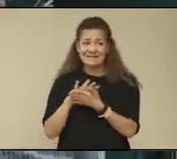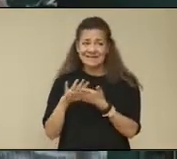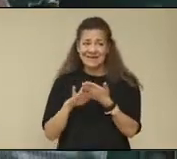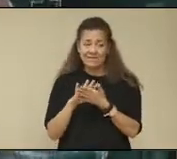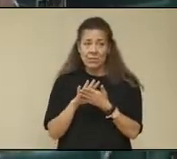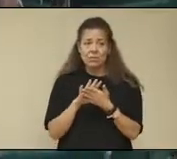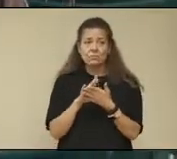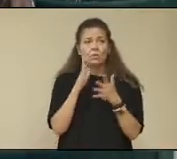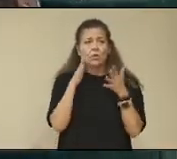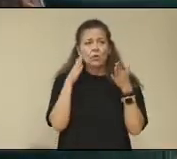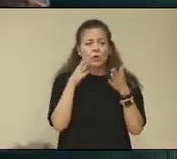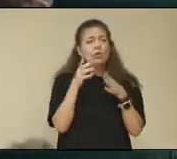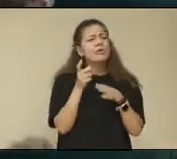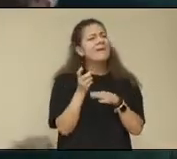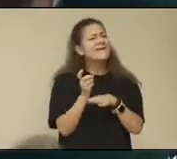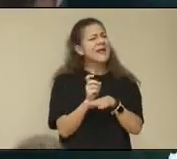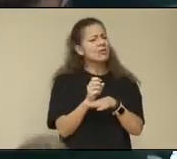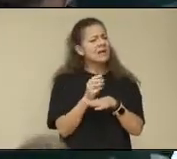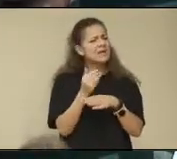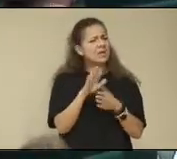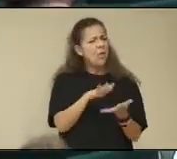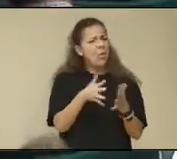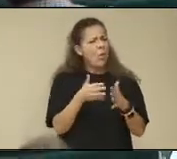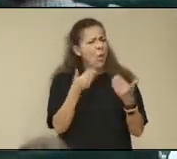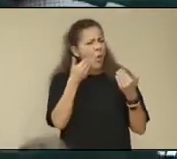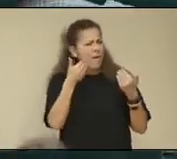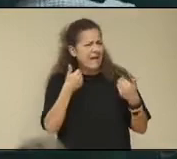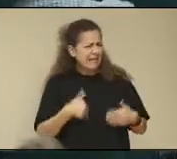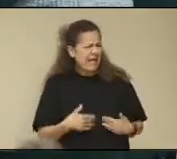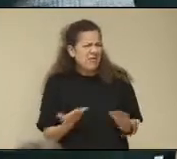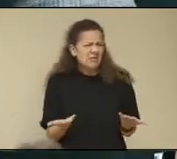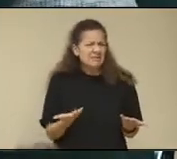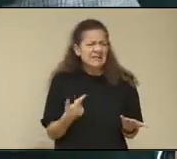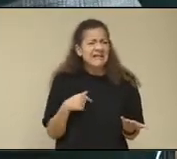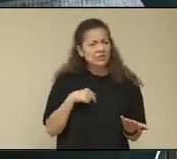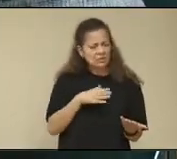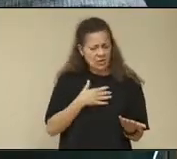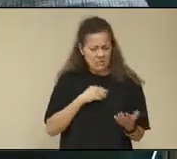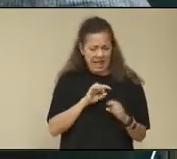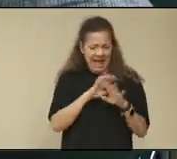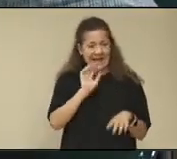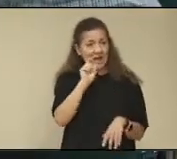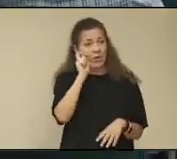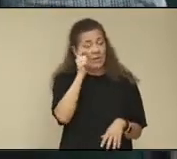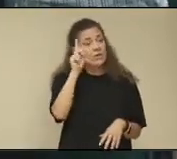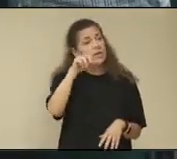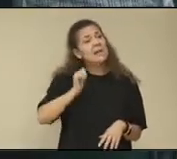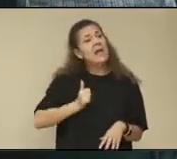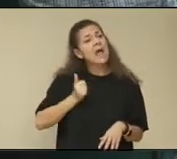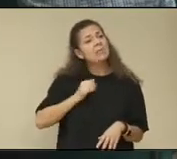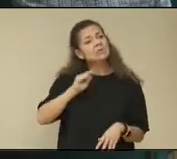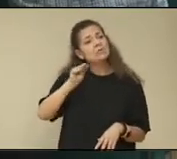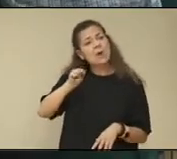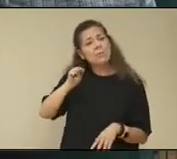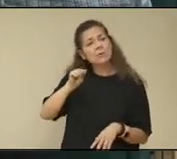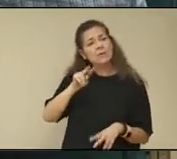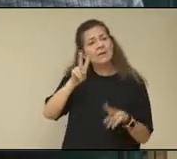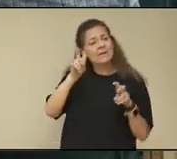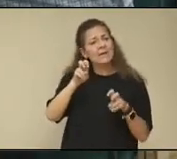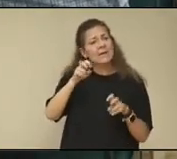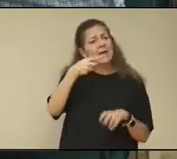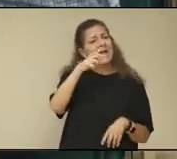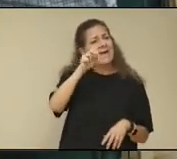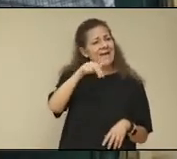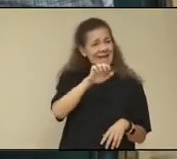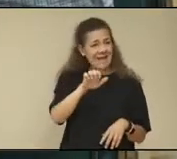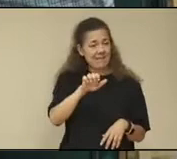concreto de ratones humanizados. Quería que explicara un poco el concepto. Y aprovecho para preguntar también sobre el gene.